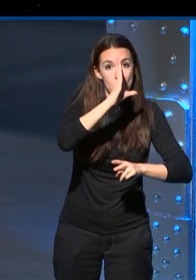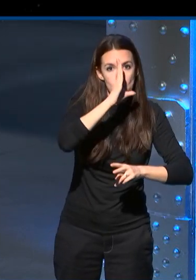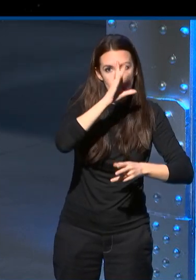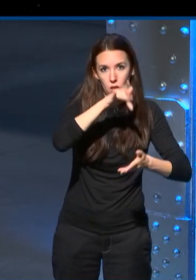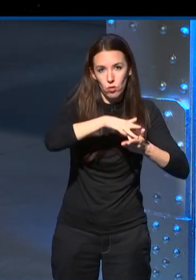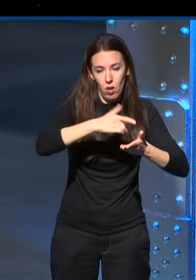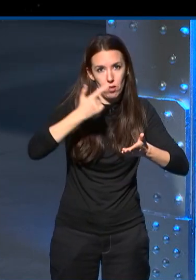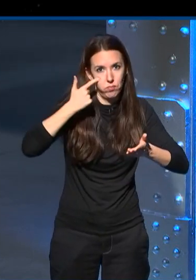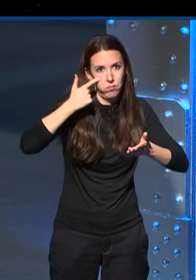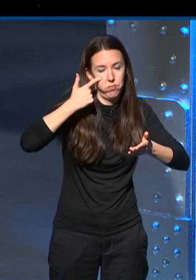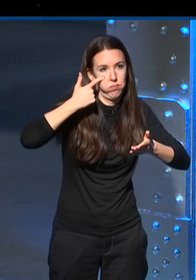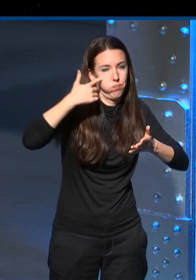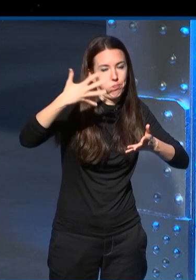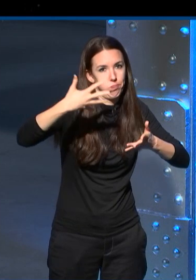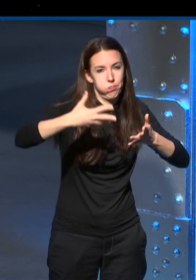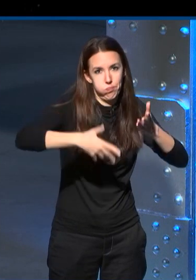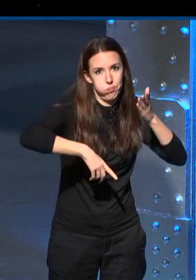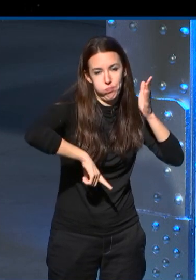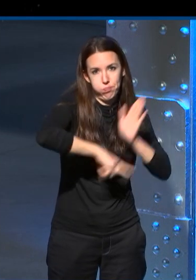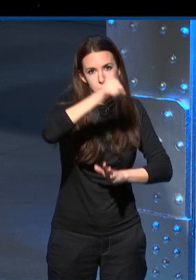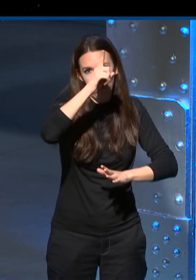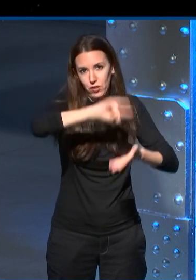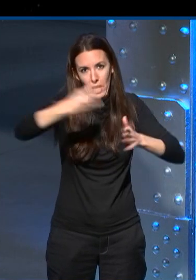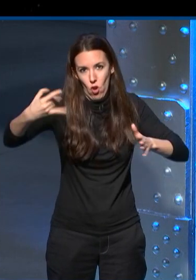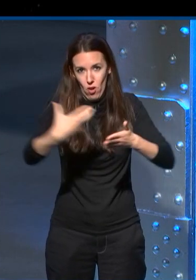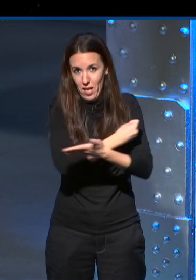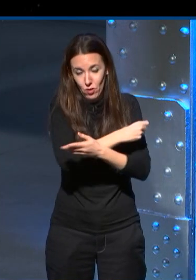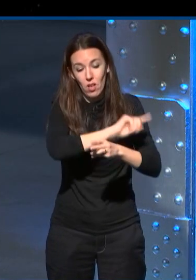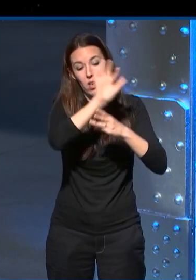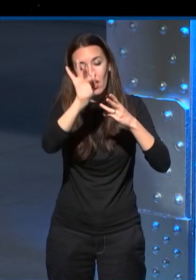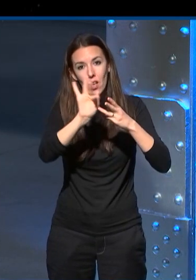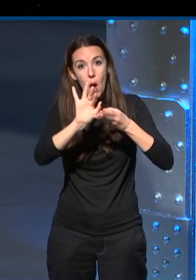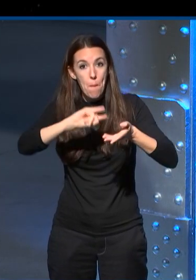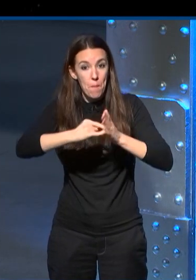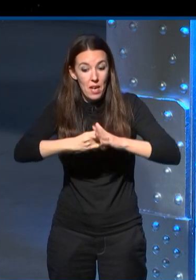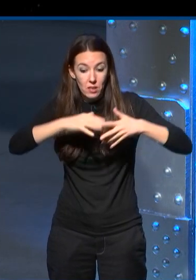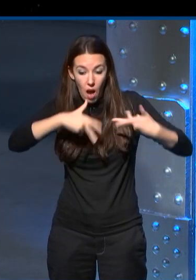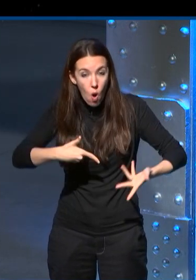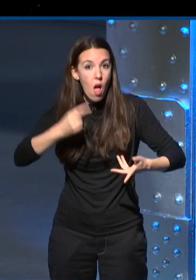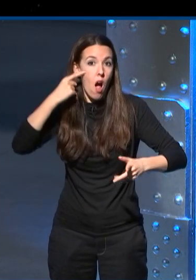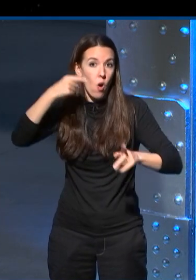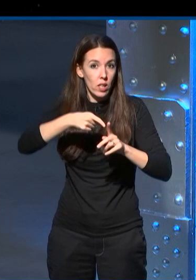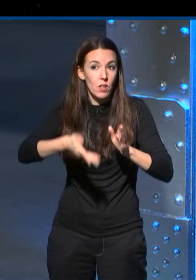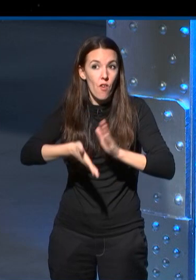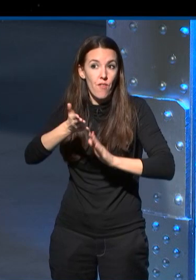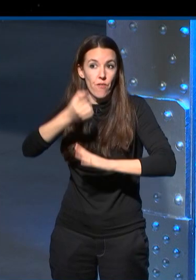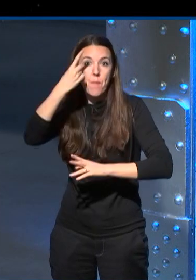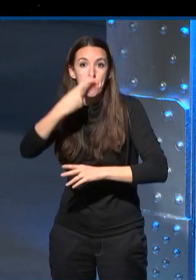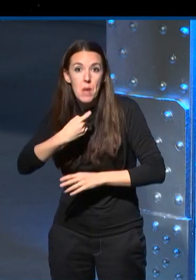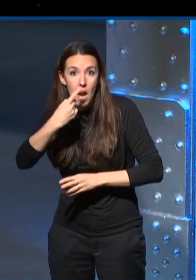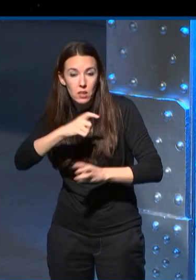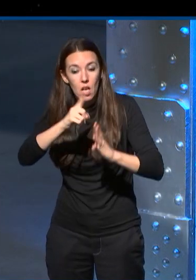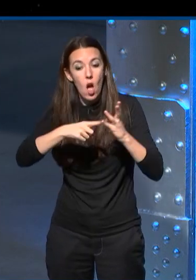disparó toda la tecnología para llevar astronautas al espacio. Luego, los planes actuales para poder ir hacia Marte.